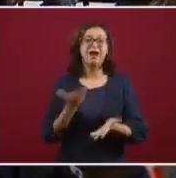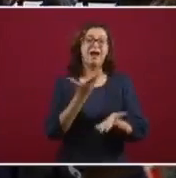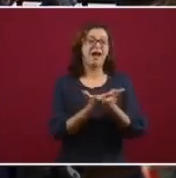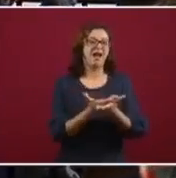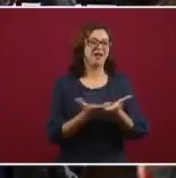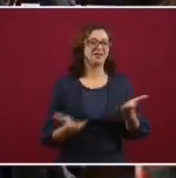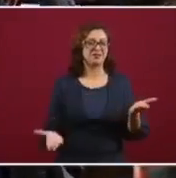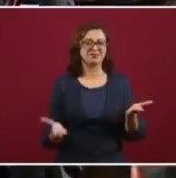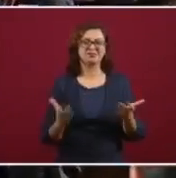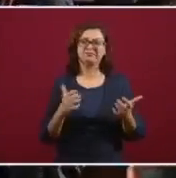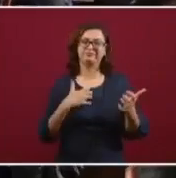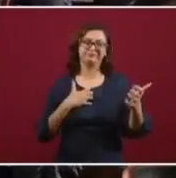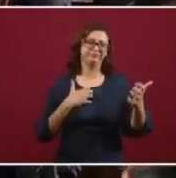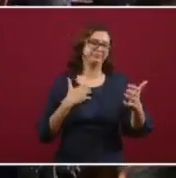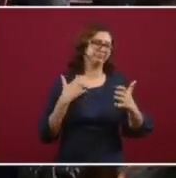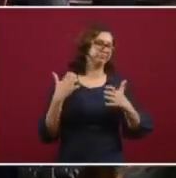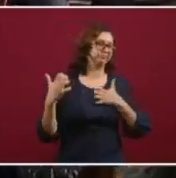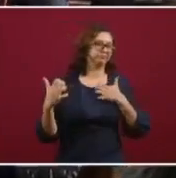guste,